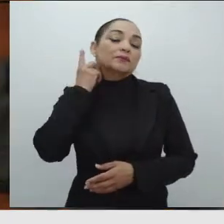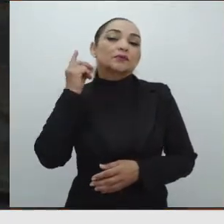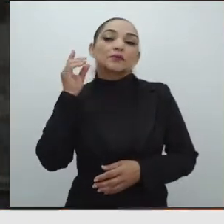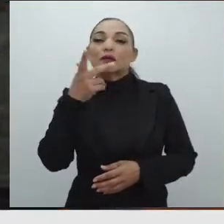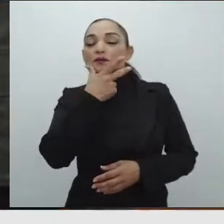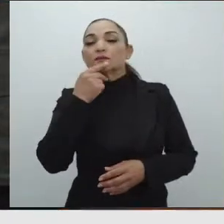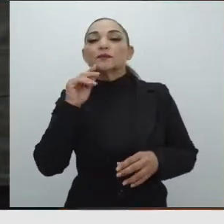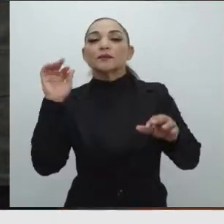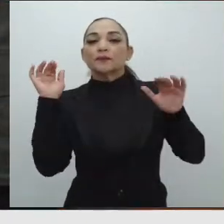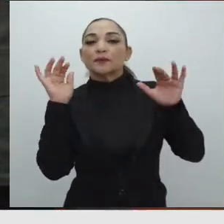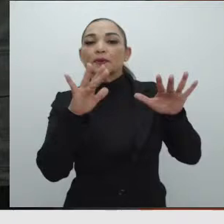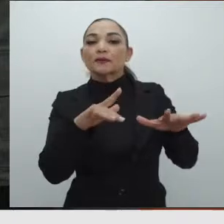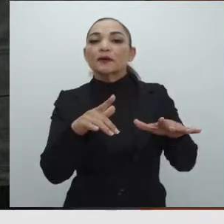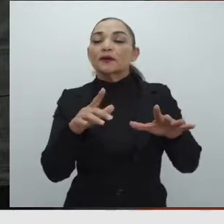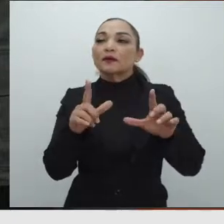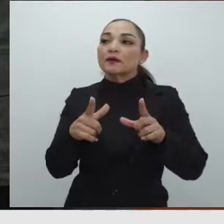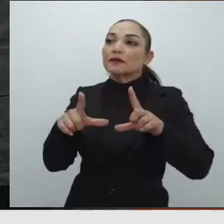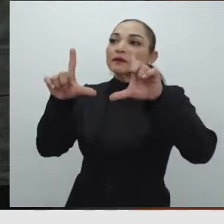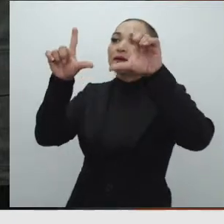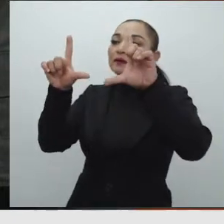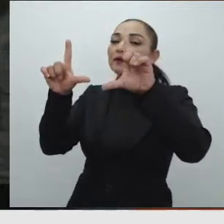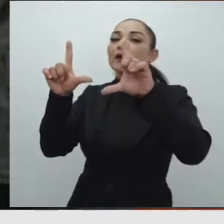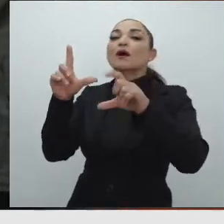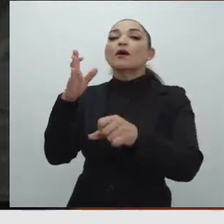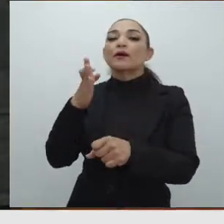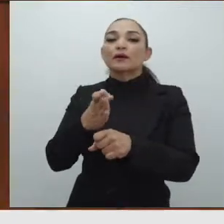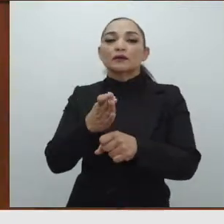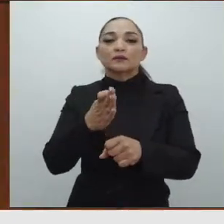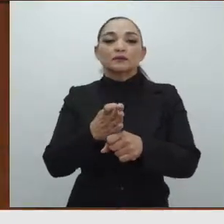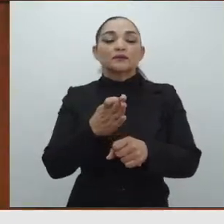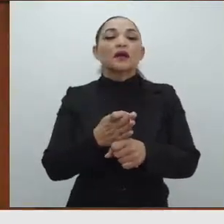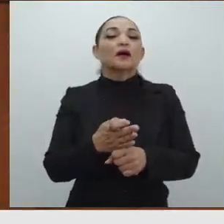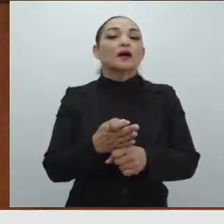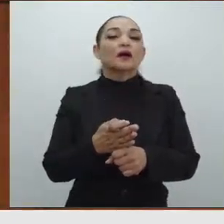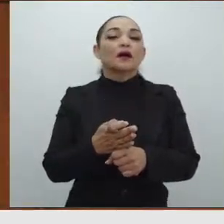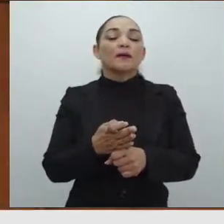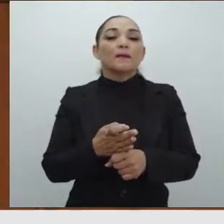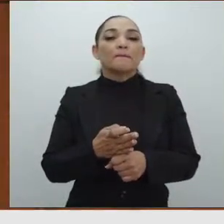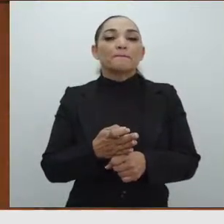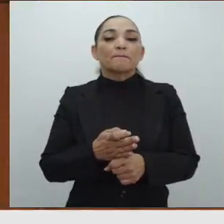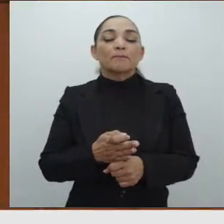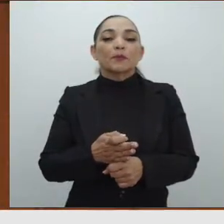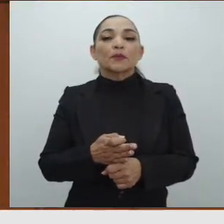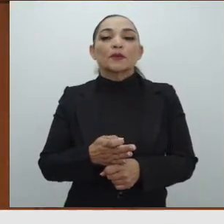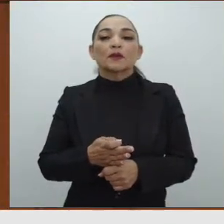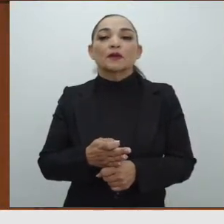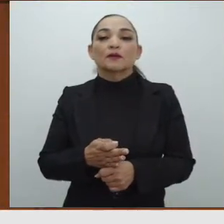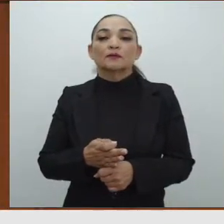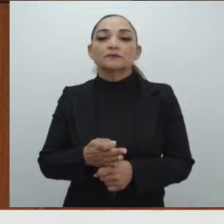en el tablero electrónico, al momento es...